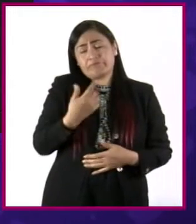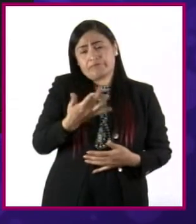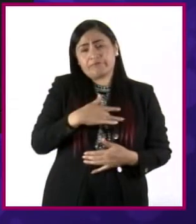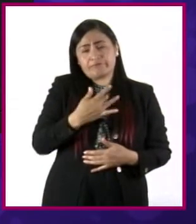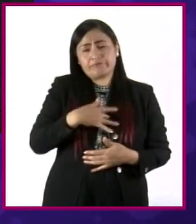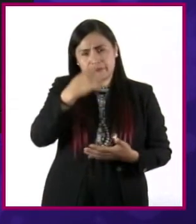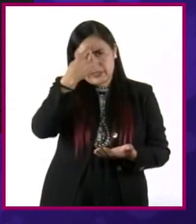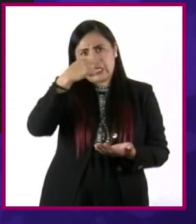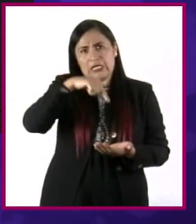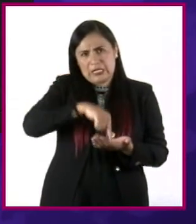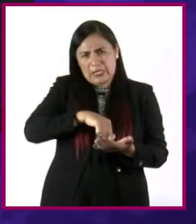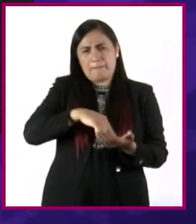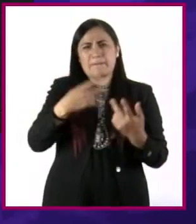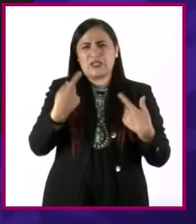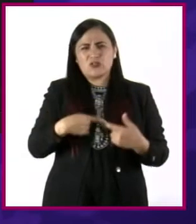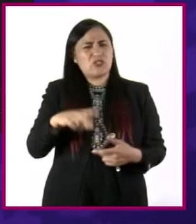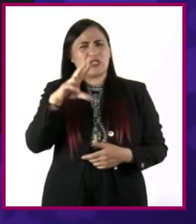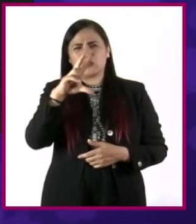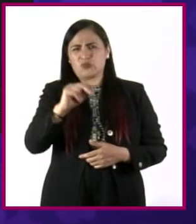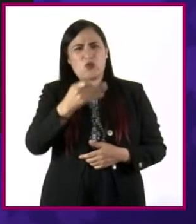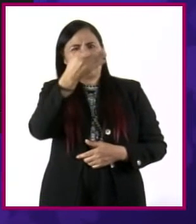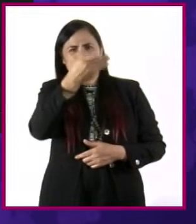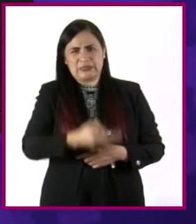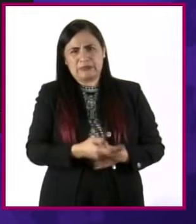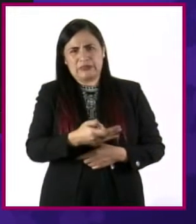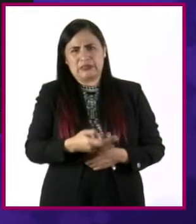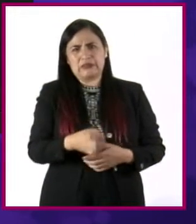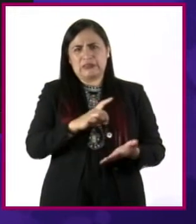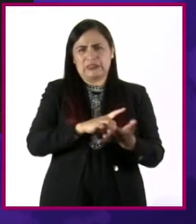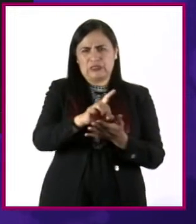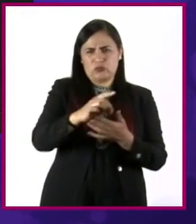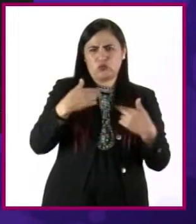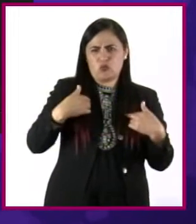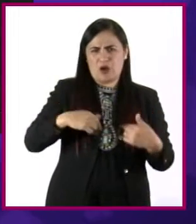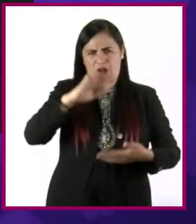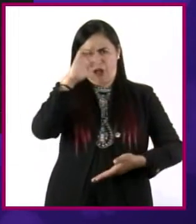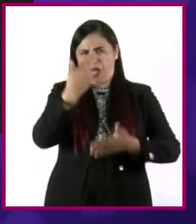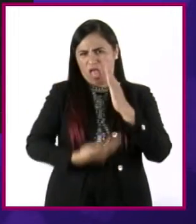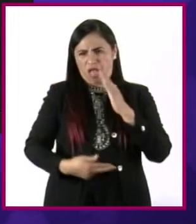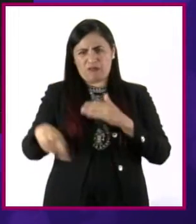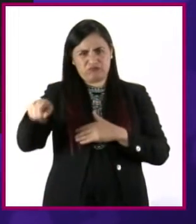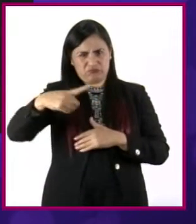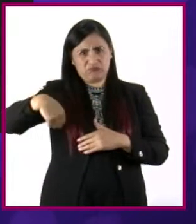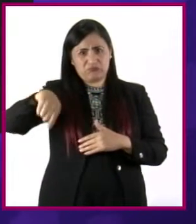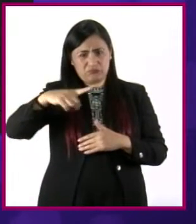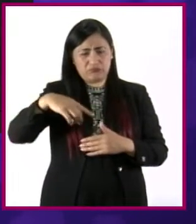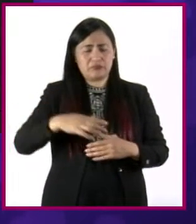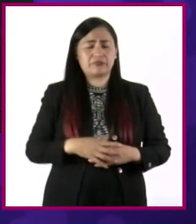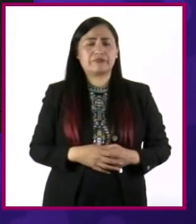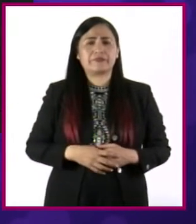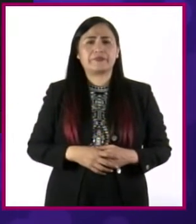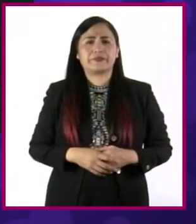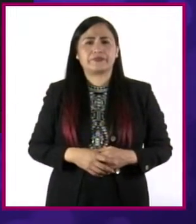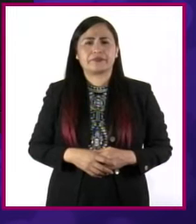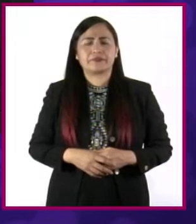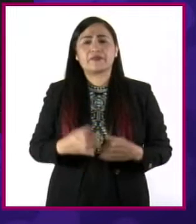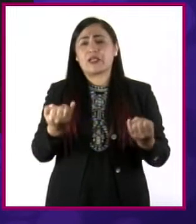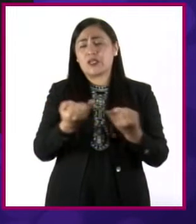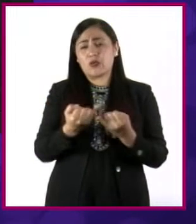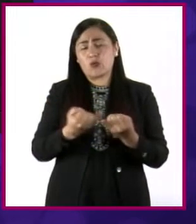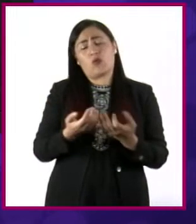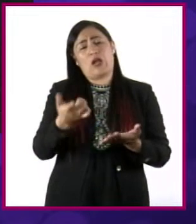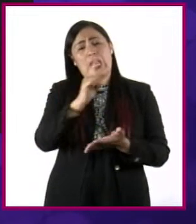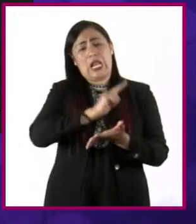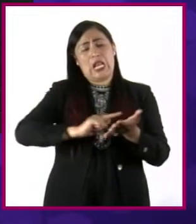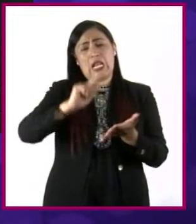personas que están en contra de los derechos humanos. incluso personas que están en contra con la